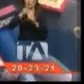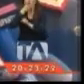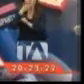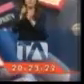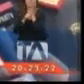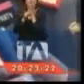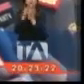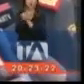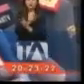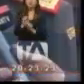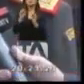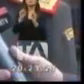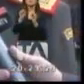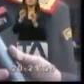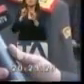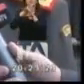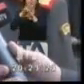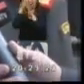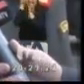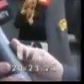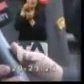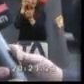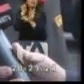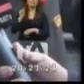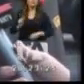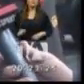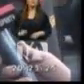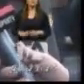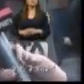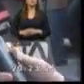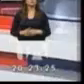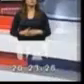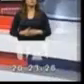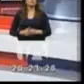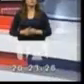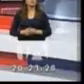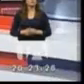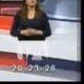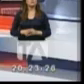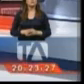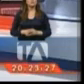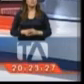ministro de Defensa Nacional más tarde les dará mayores explicaciones. General.